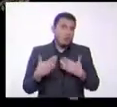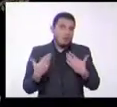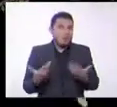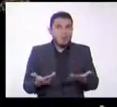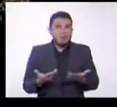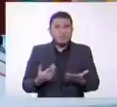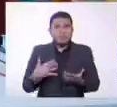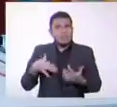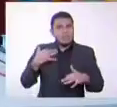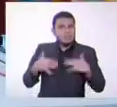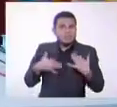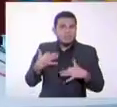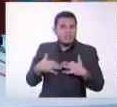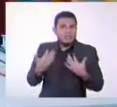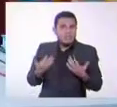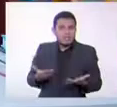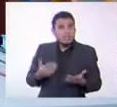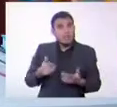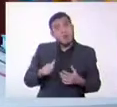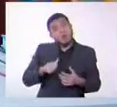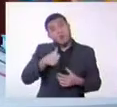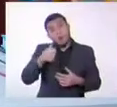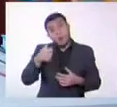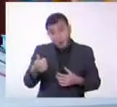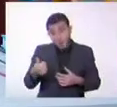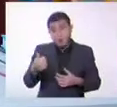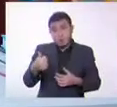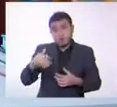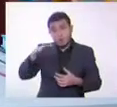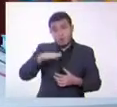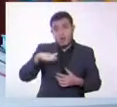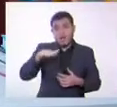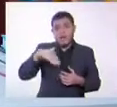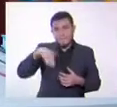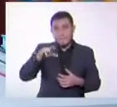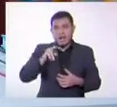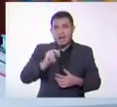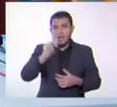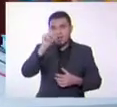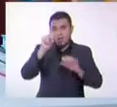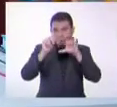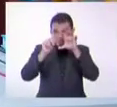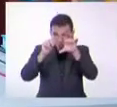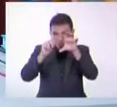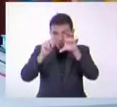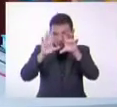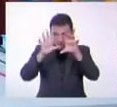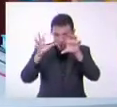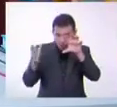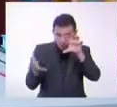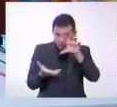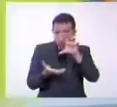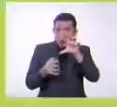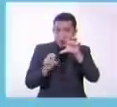se perciben como en las zonas más al norte o en las zonas más al sur del planeta.